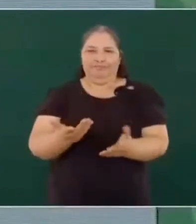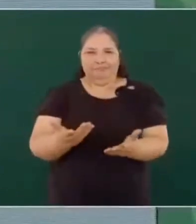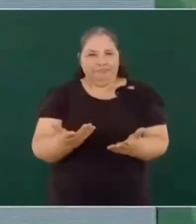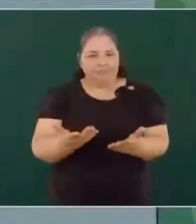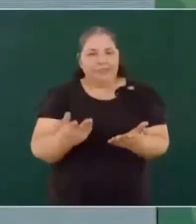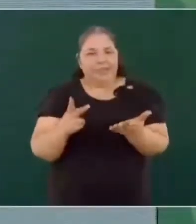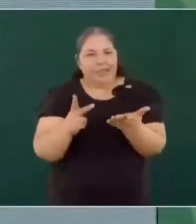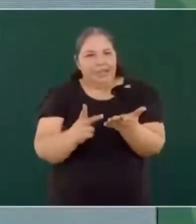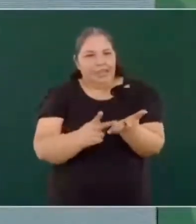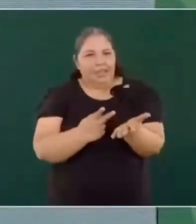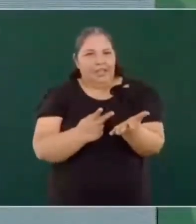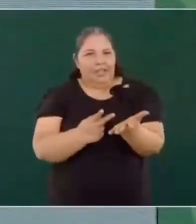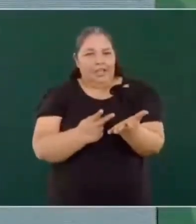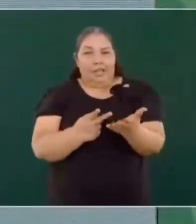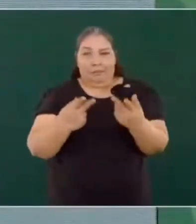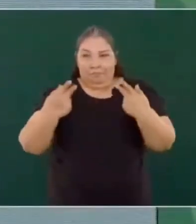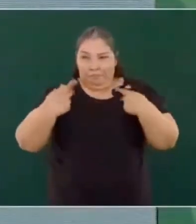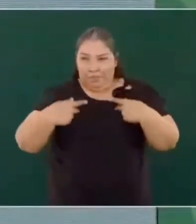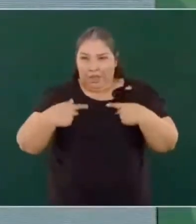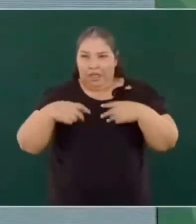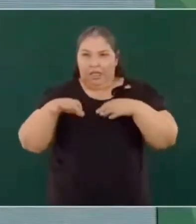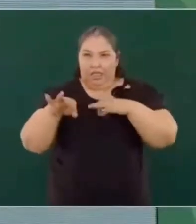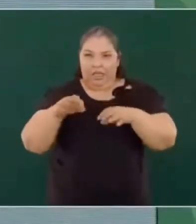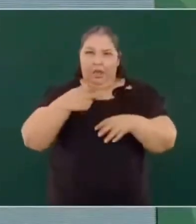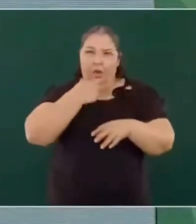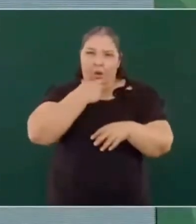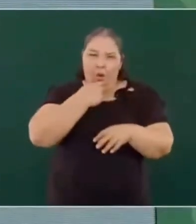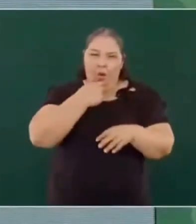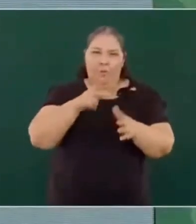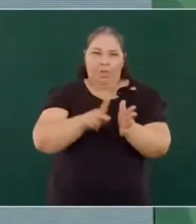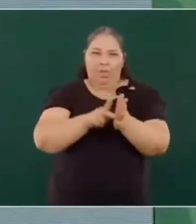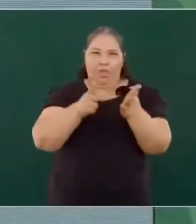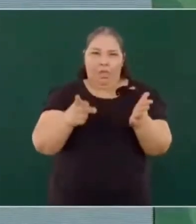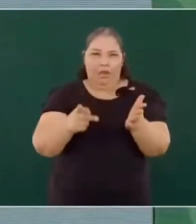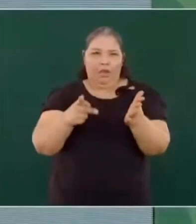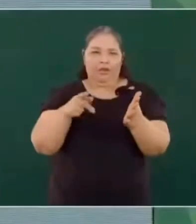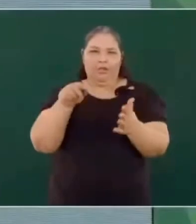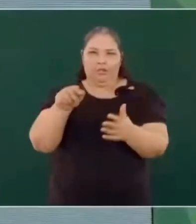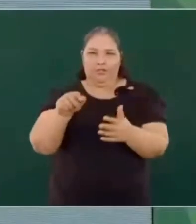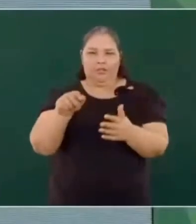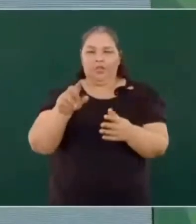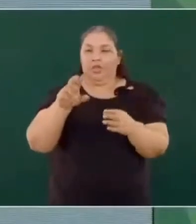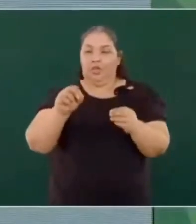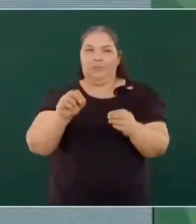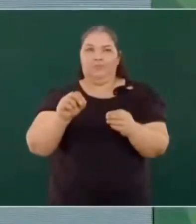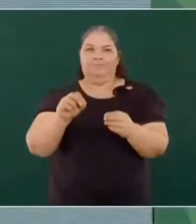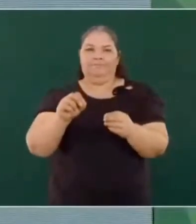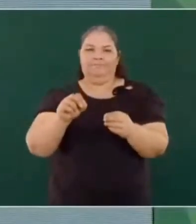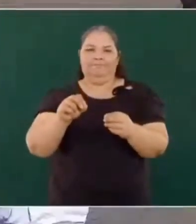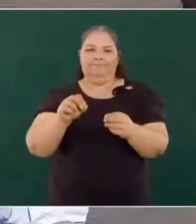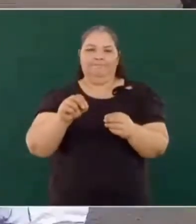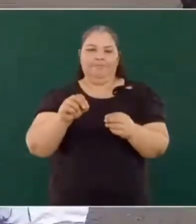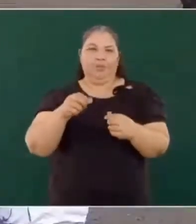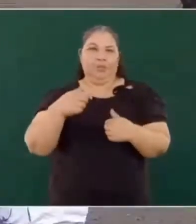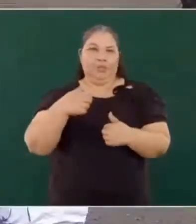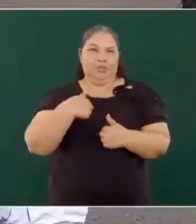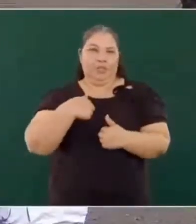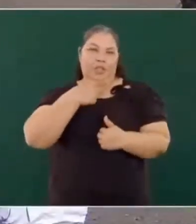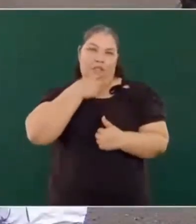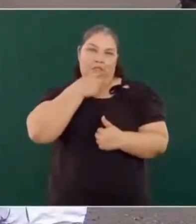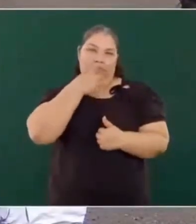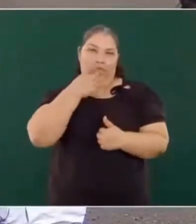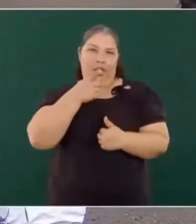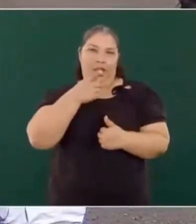Repito, no los periodistas, no los trabajadores de los medios. Estoy hablando de